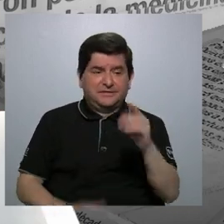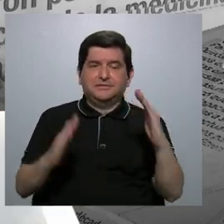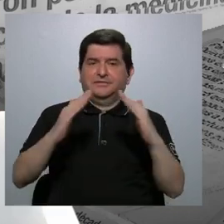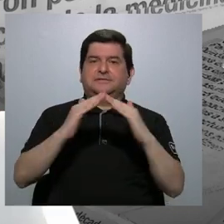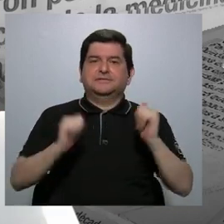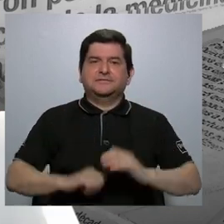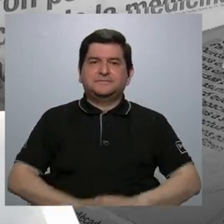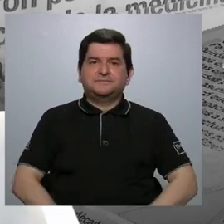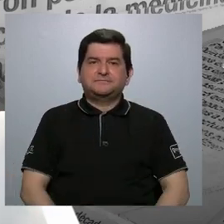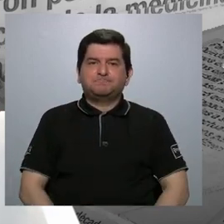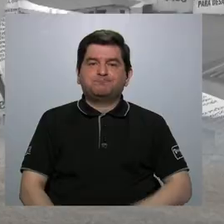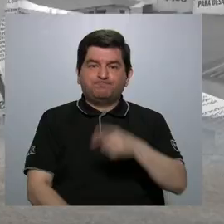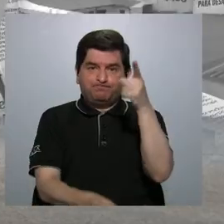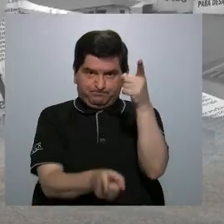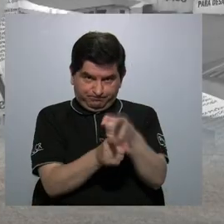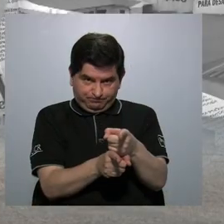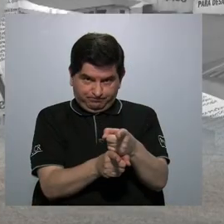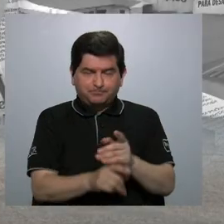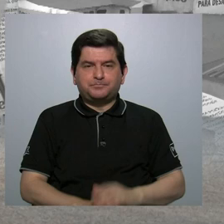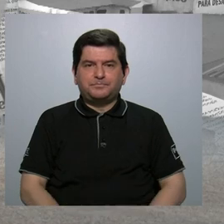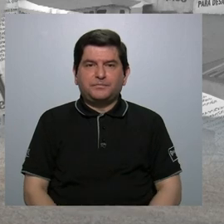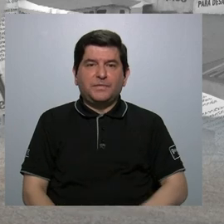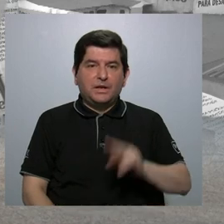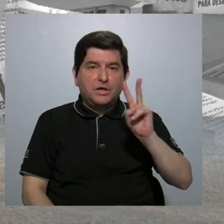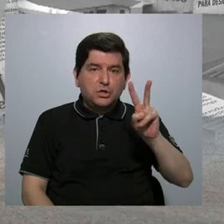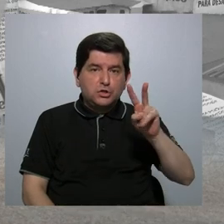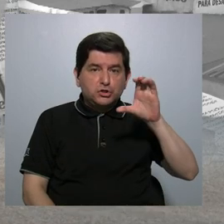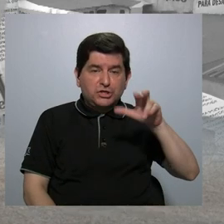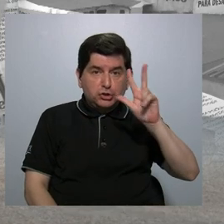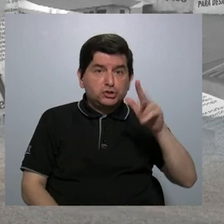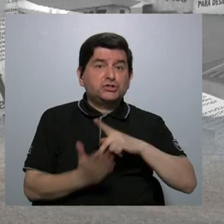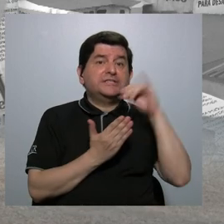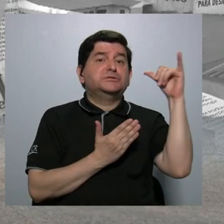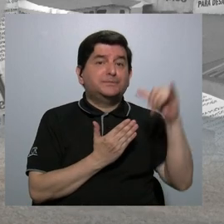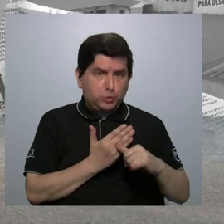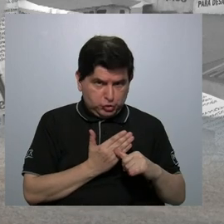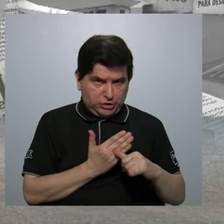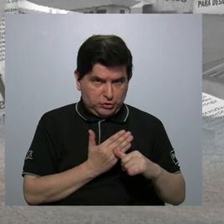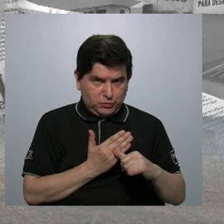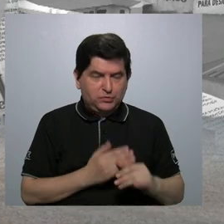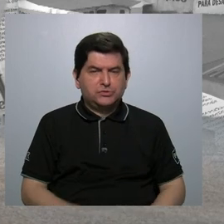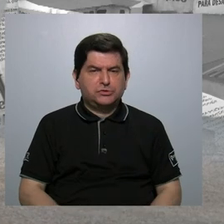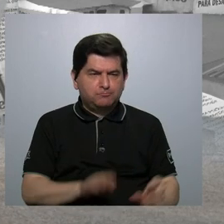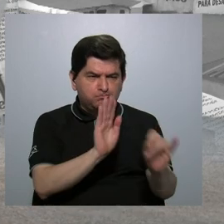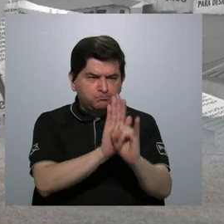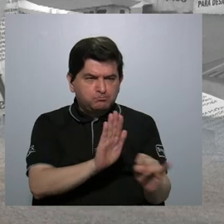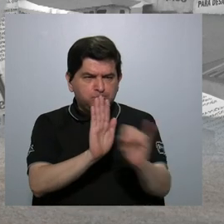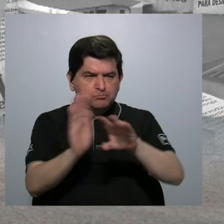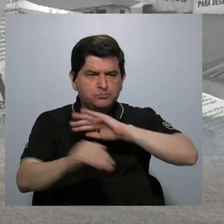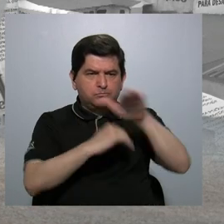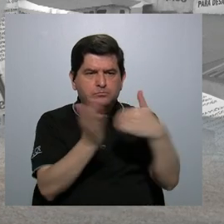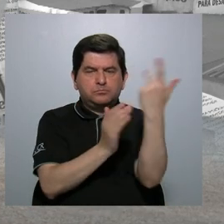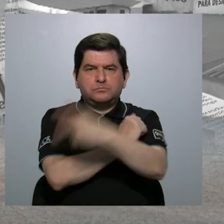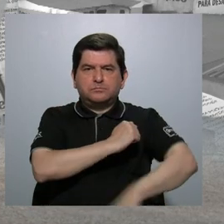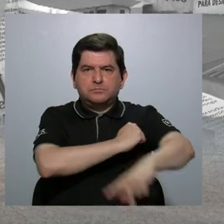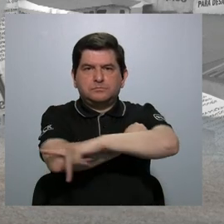Entonces, efectivamente, hay 203 proyectos que logramos identificar en todo el